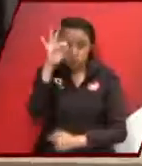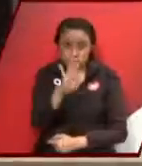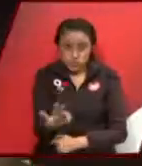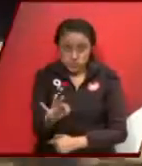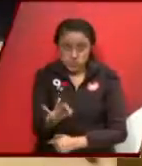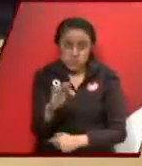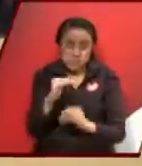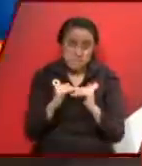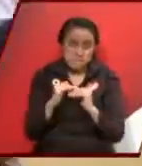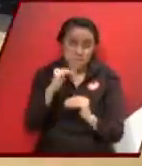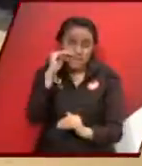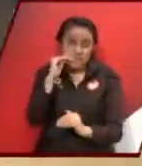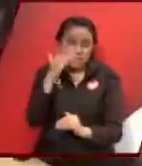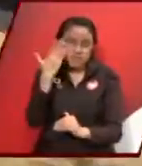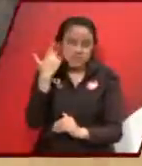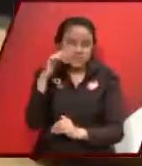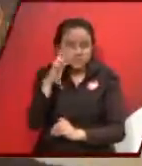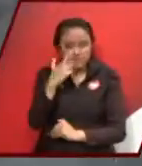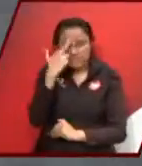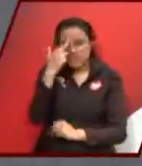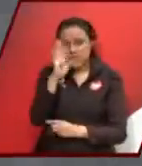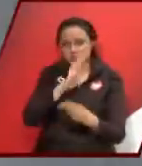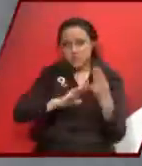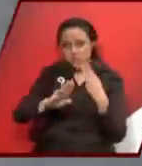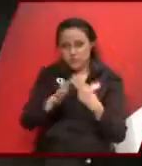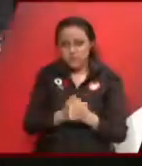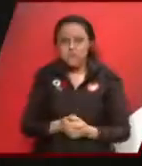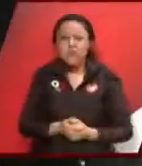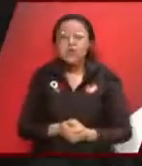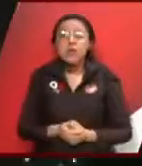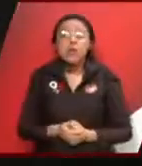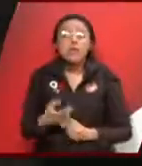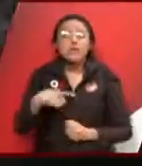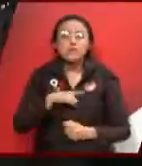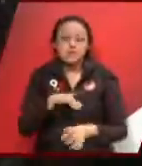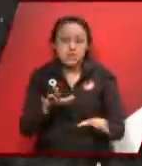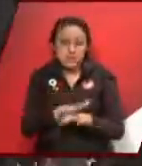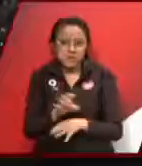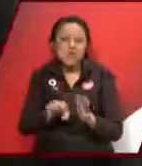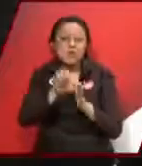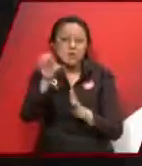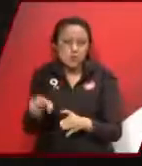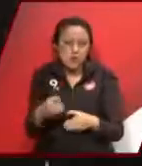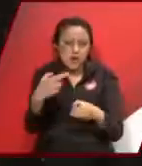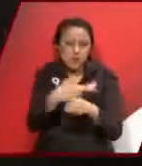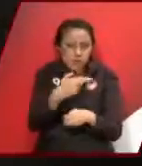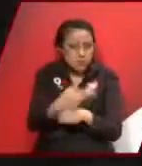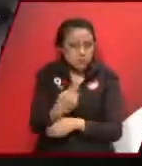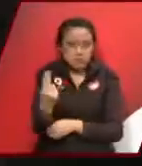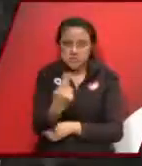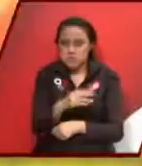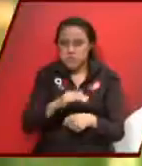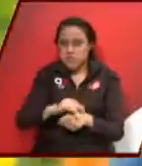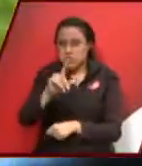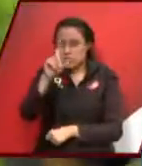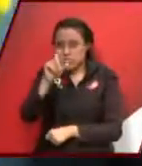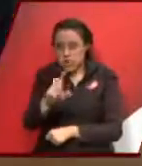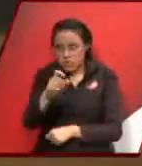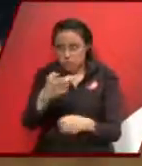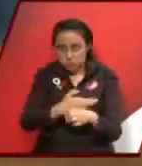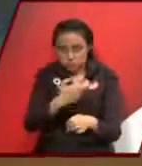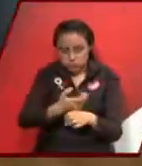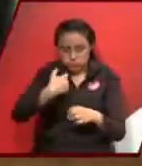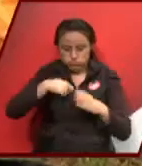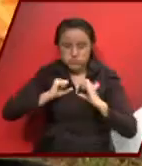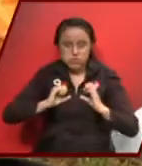42.8% mayor que el promedio mundial. Cambiar el refresco, que requiere muchísima agua y que me va a afectar